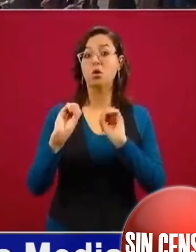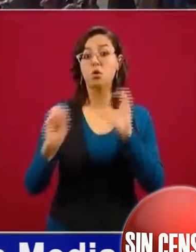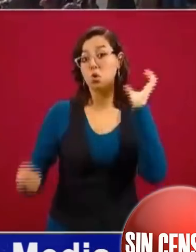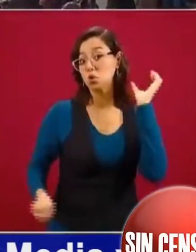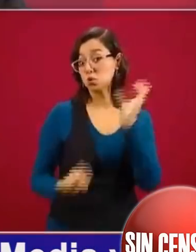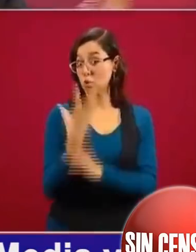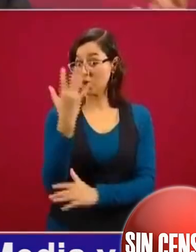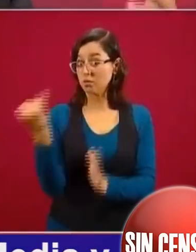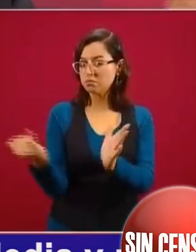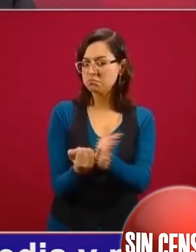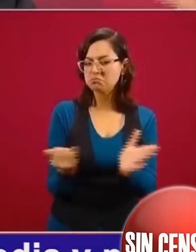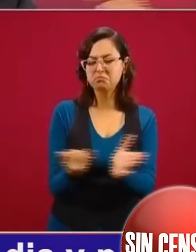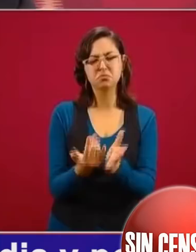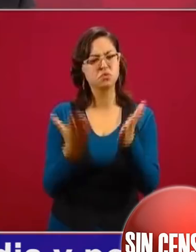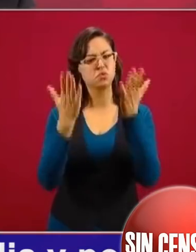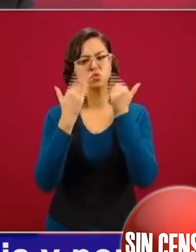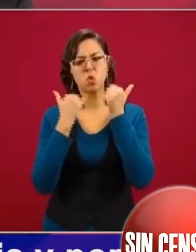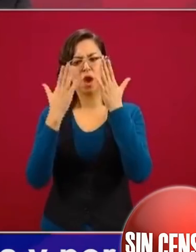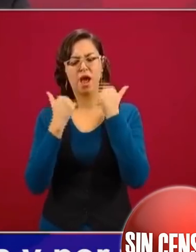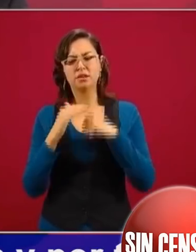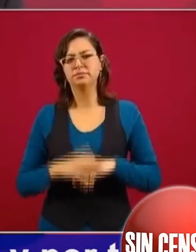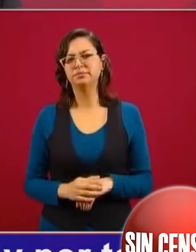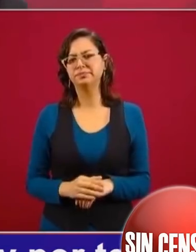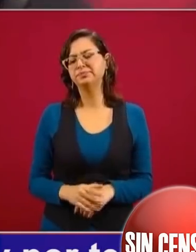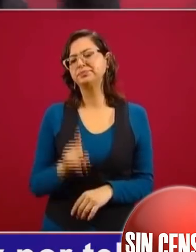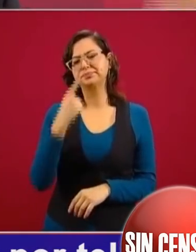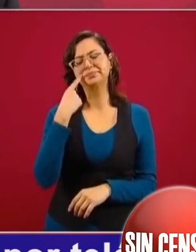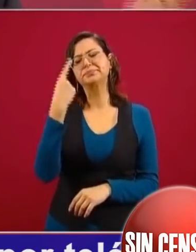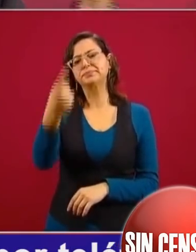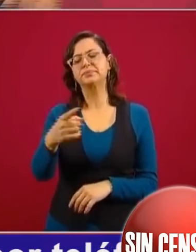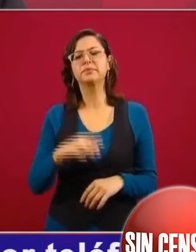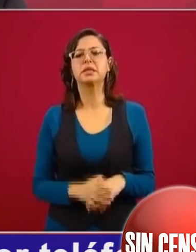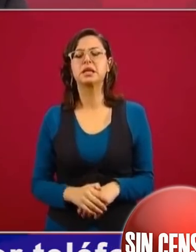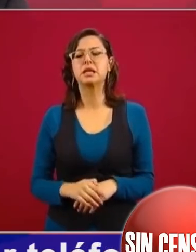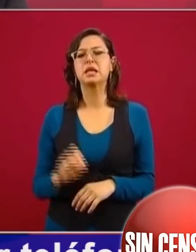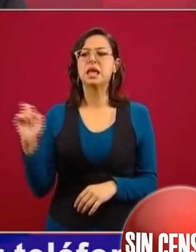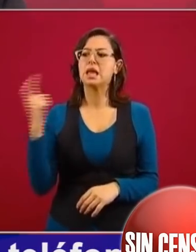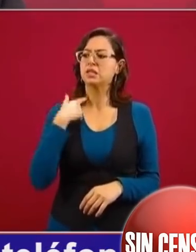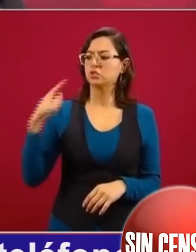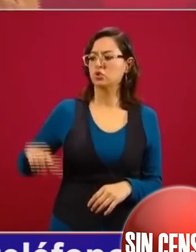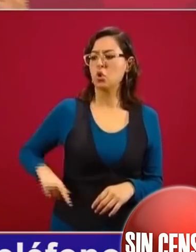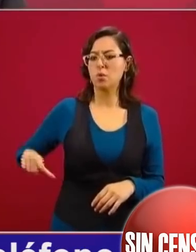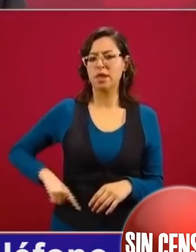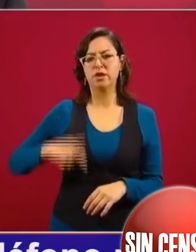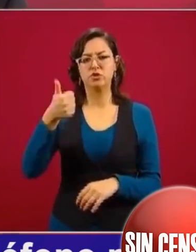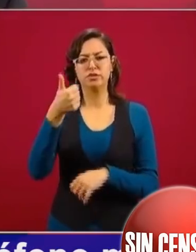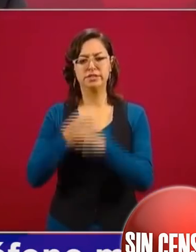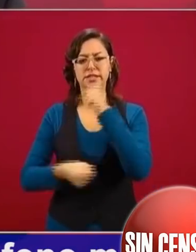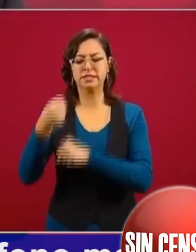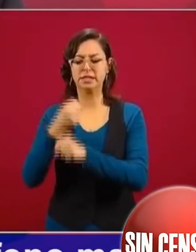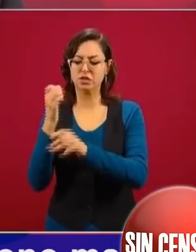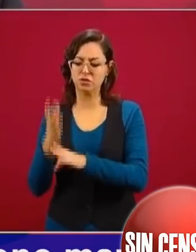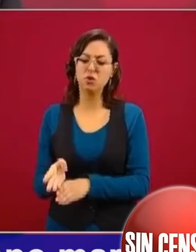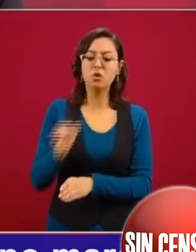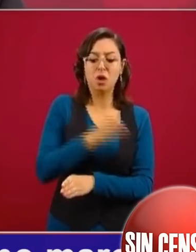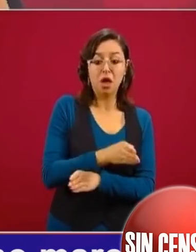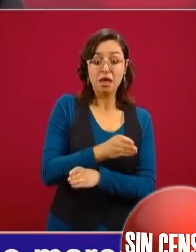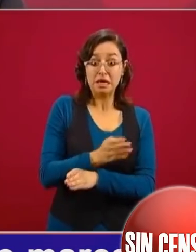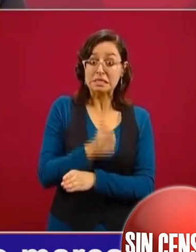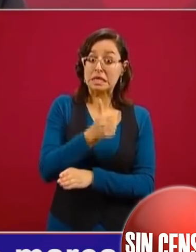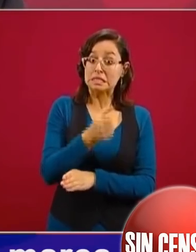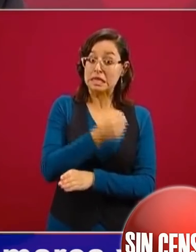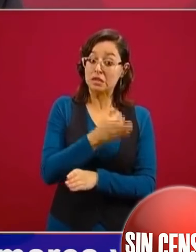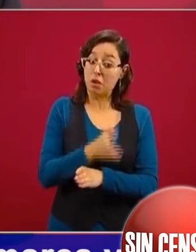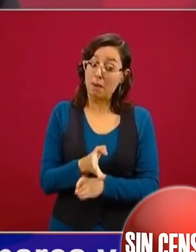¿Qué hicieron en el sexenio pasado y en el antepasado? ¿Qué no aumentaron el IVA? ¿Qué no aumentaron